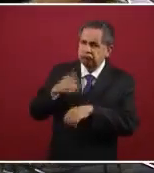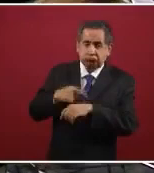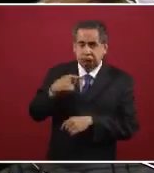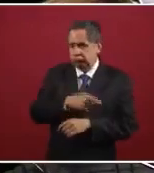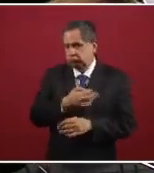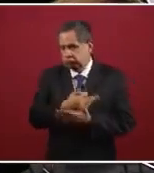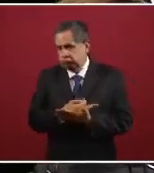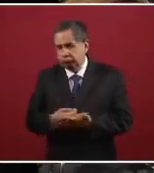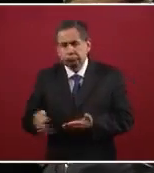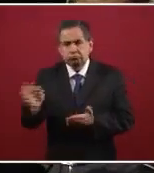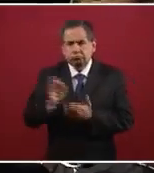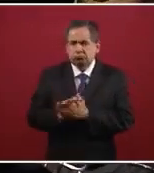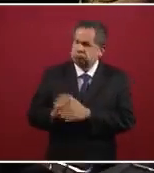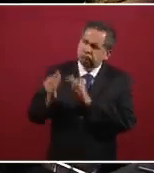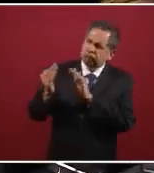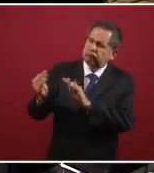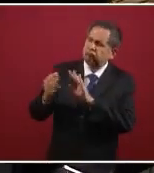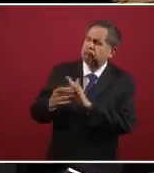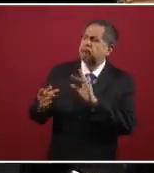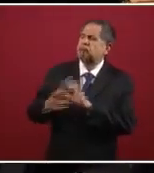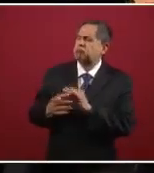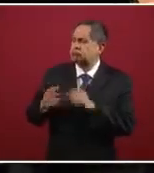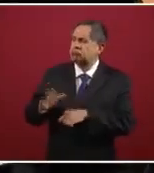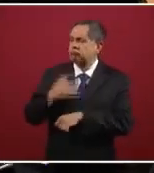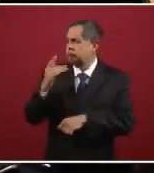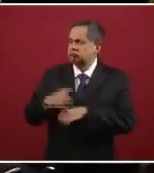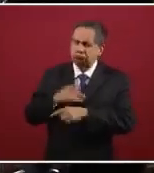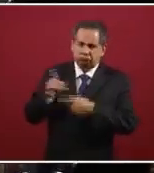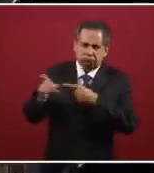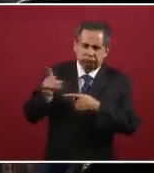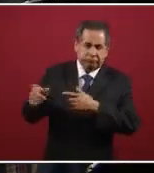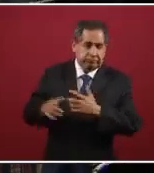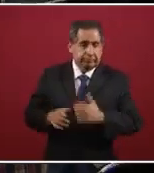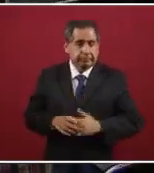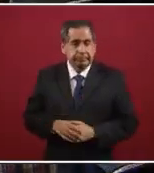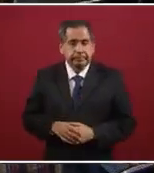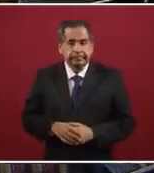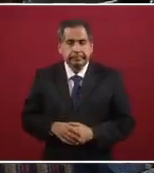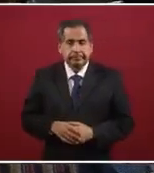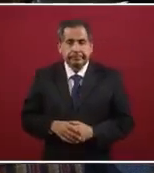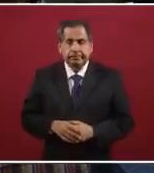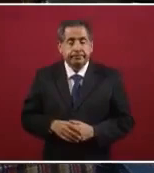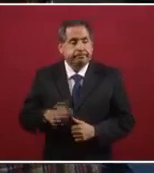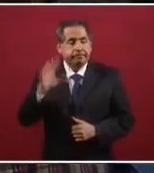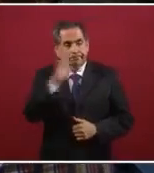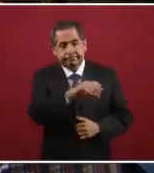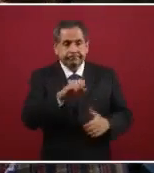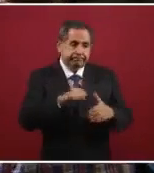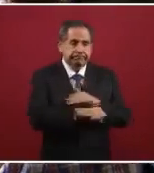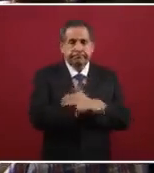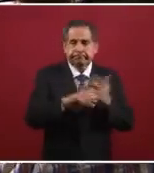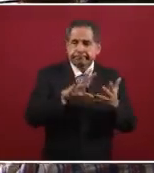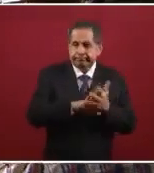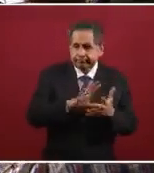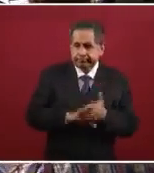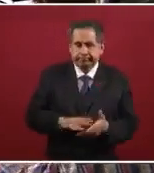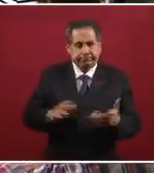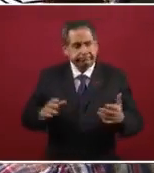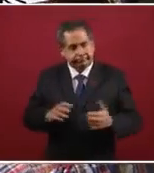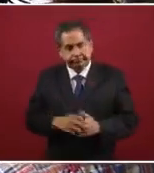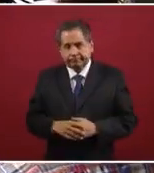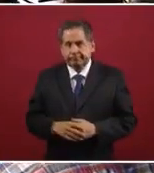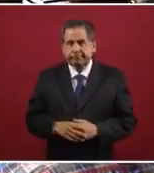valiente, que lo enfrentaba al gobernador y lo encarcelaban. Entonces, una